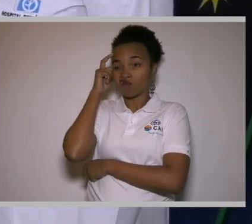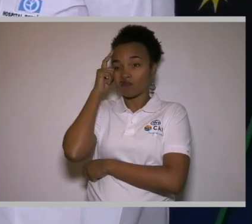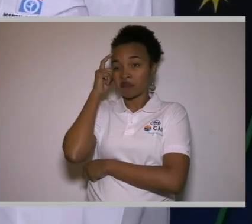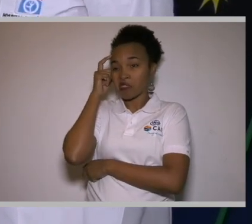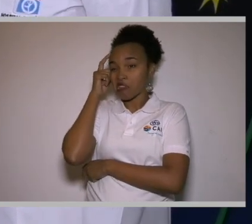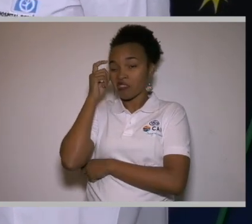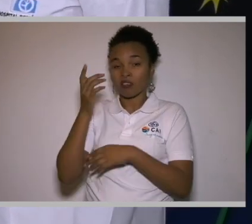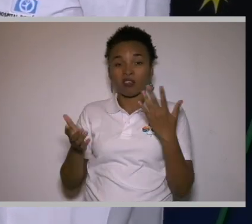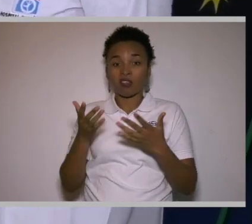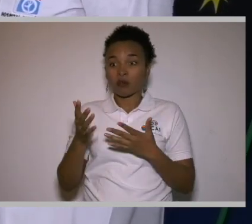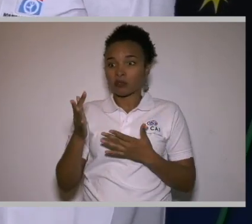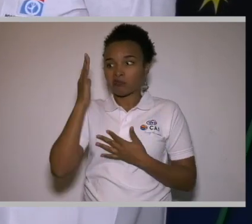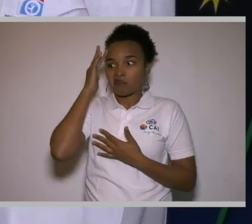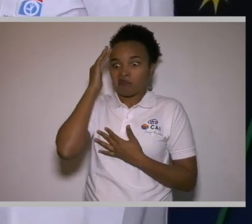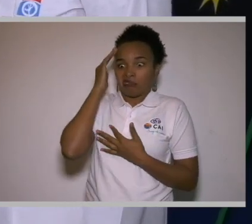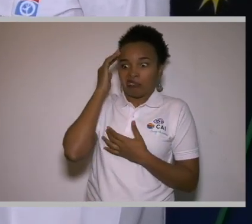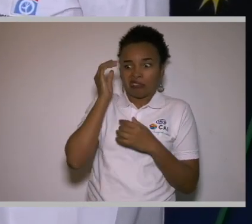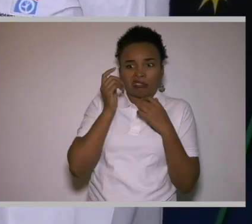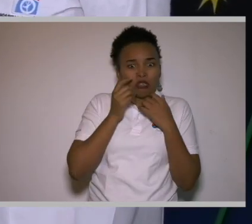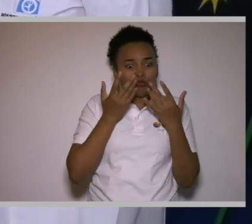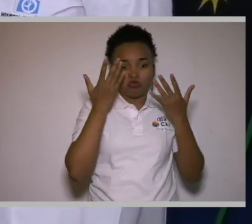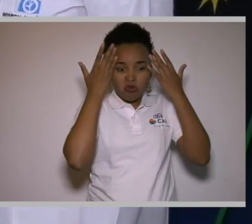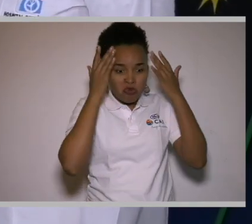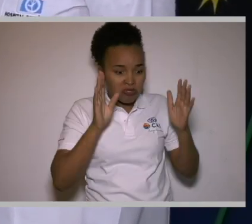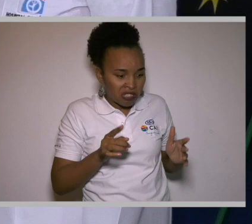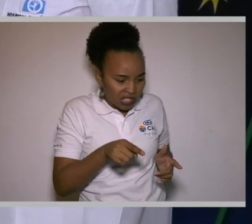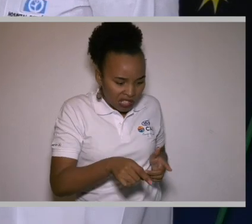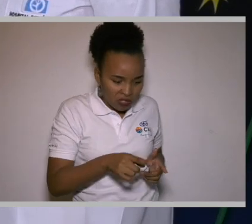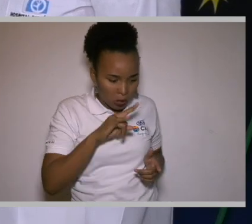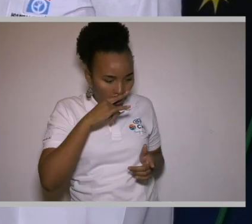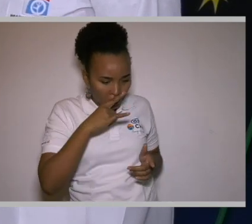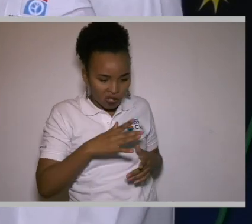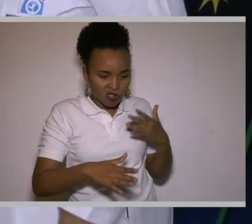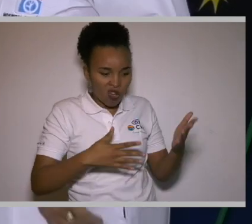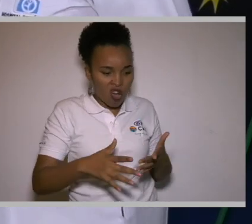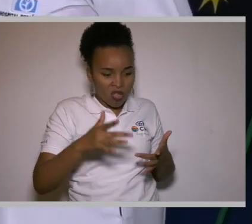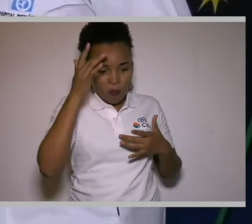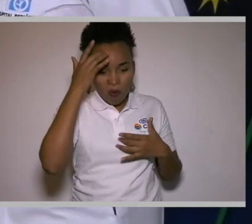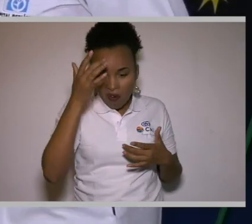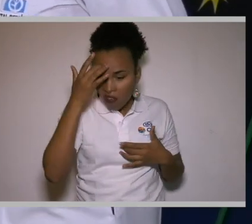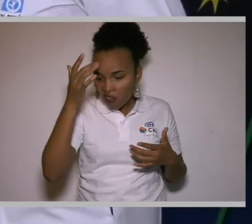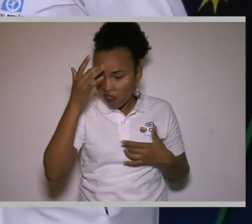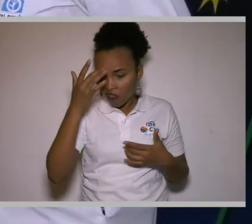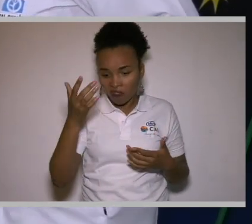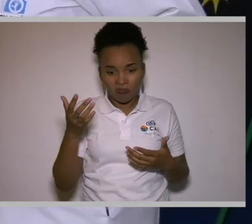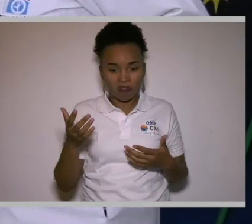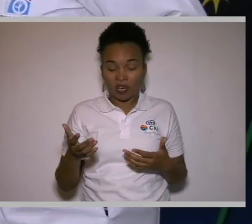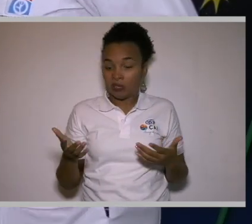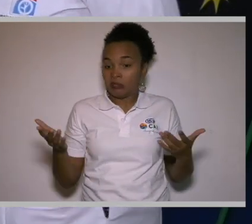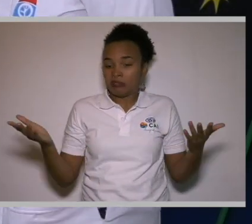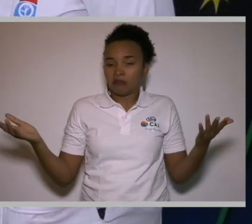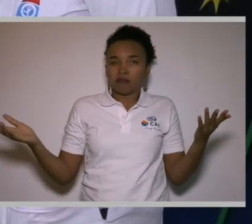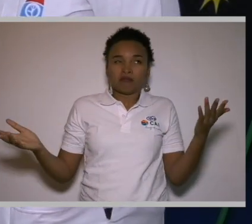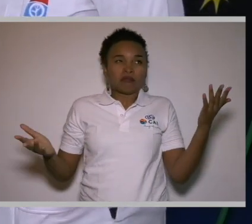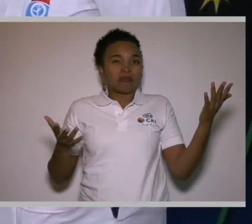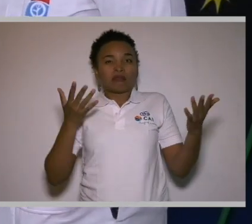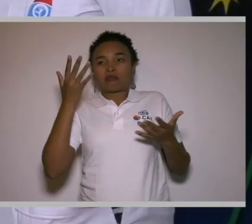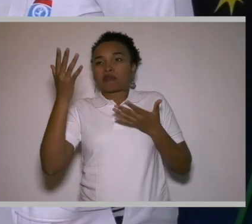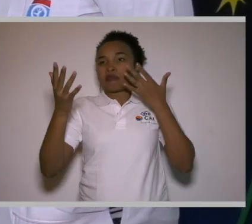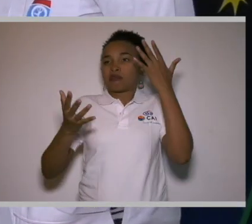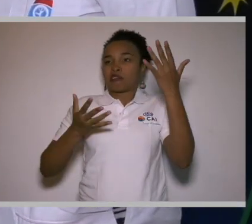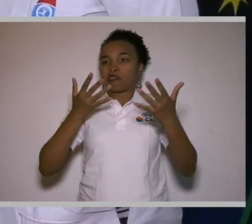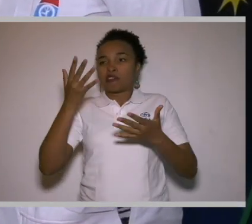estrés, preocupación, inquietudes, me lo van a anestesiar, qué complicaciones, qué situación